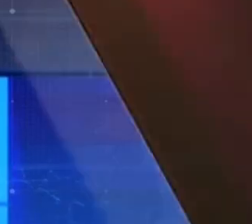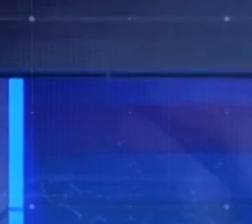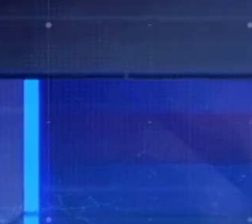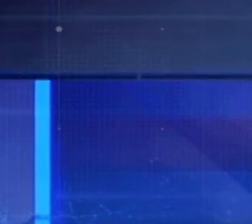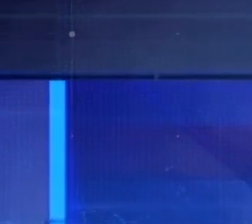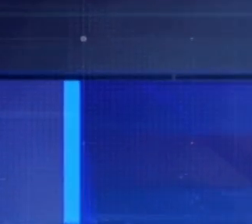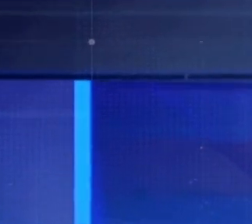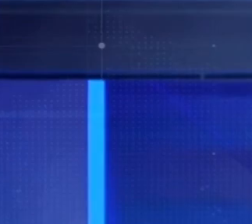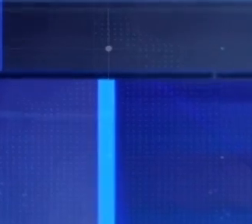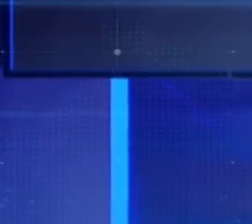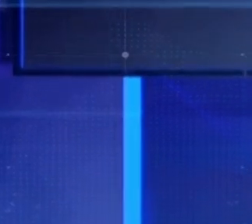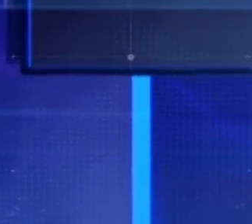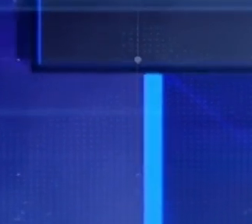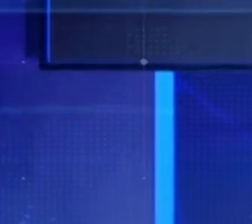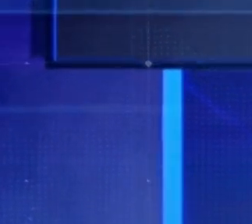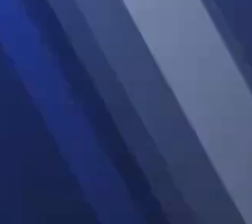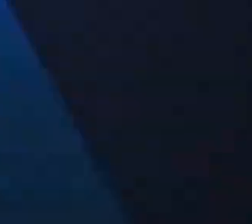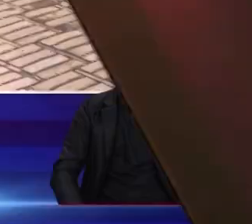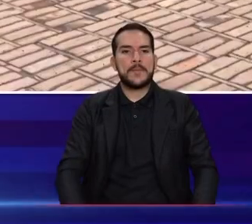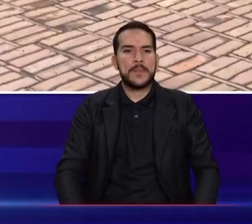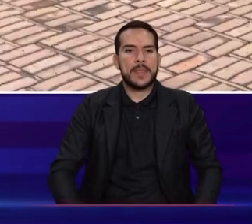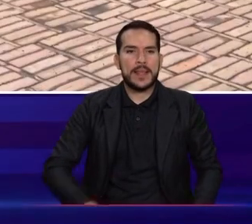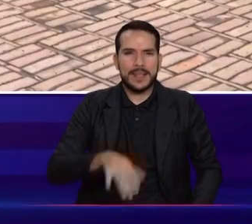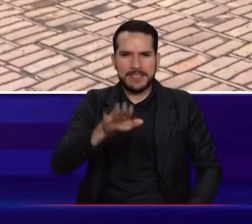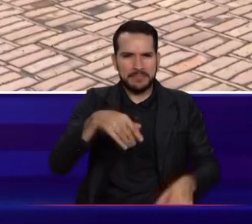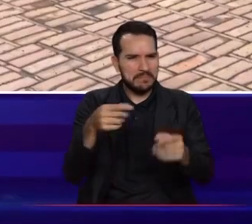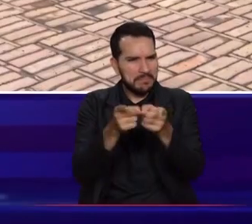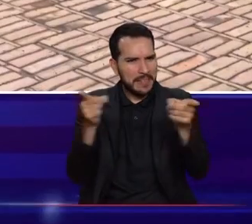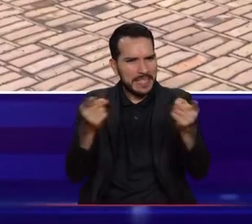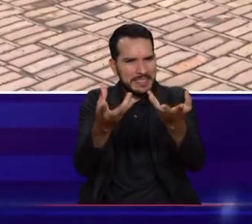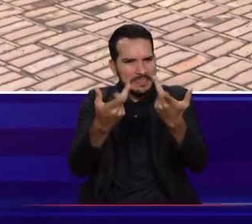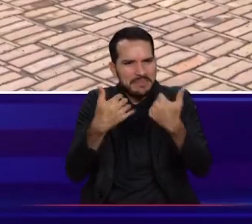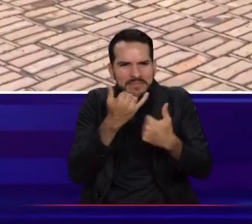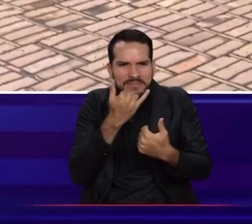a Bogotá para que nos dé los detalles de esta información.